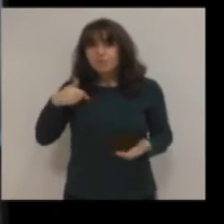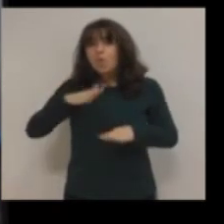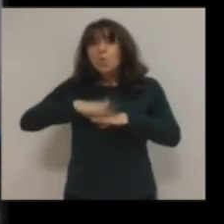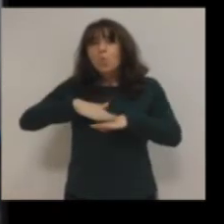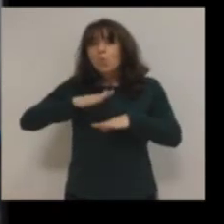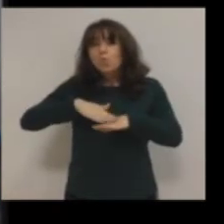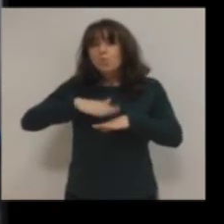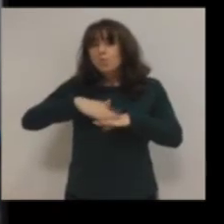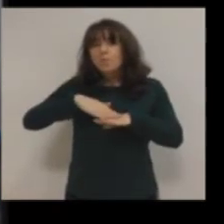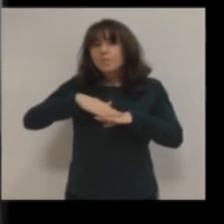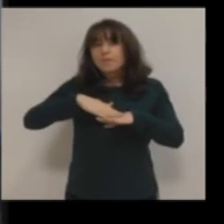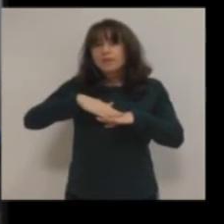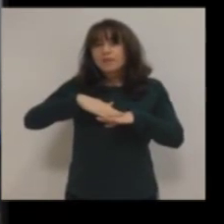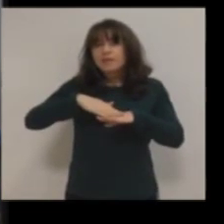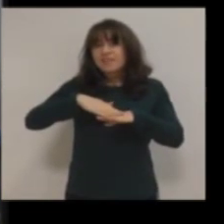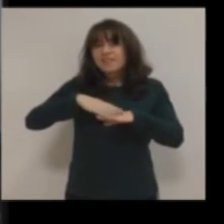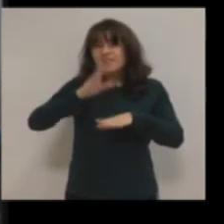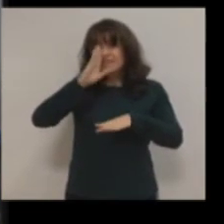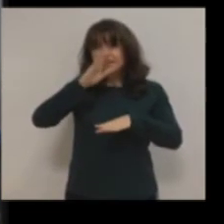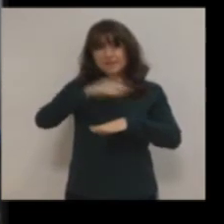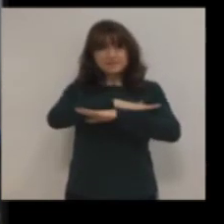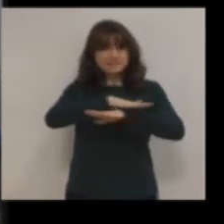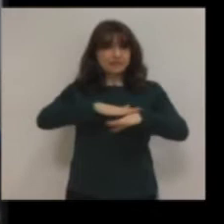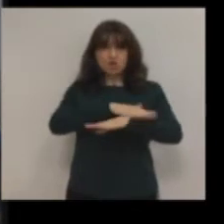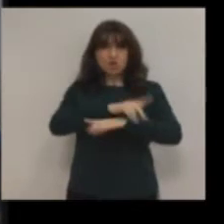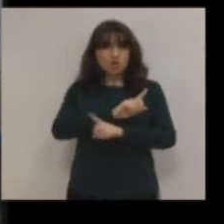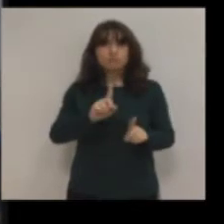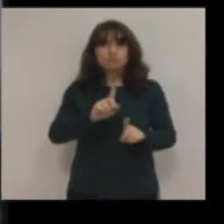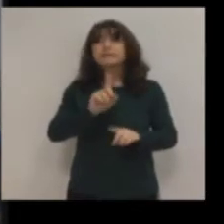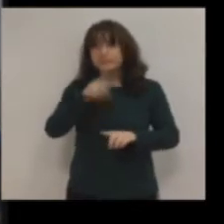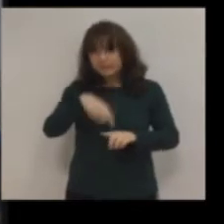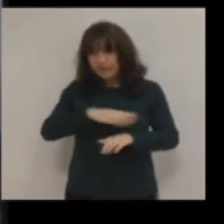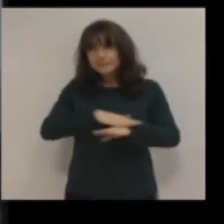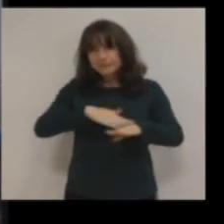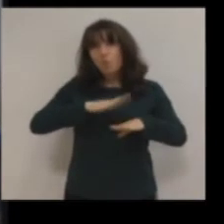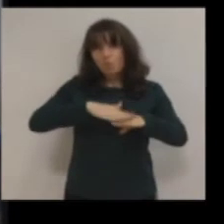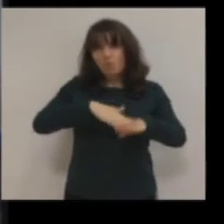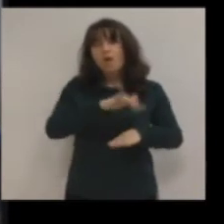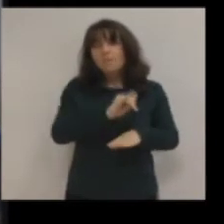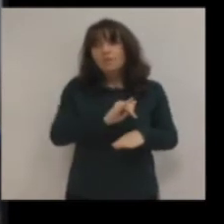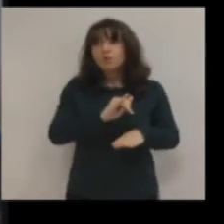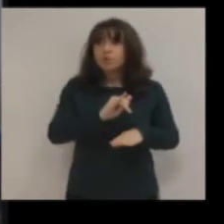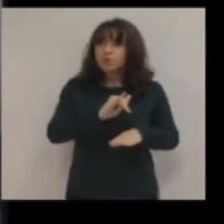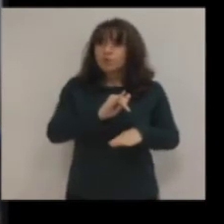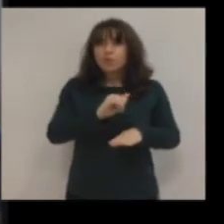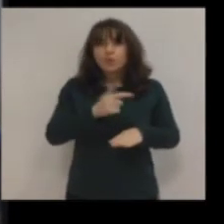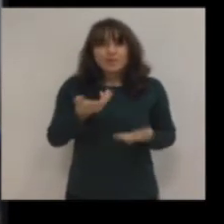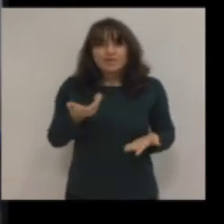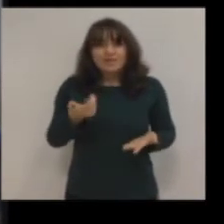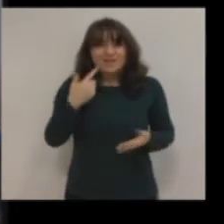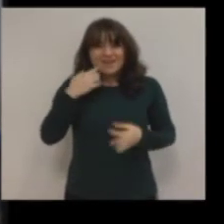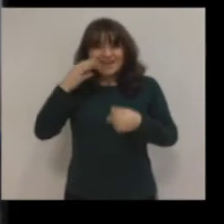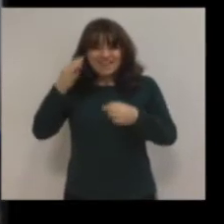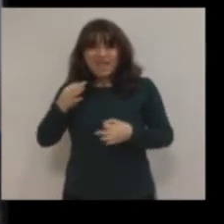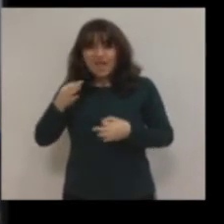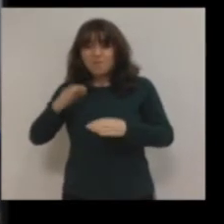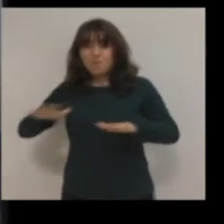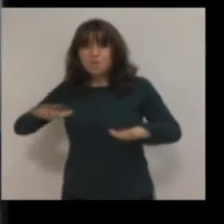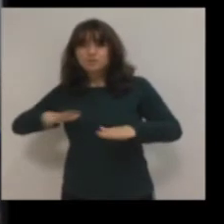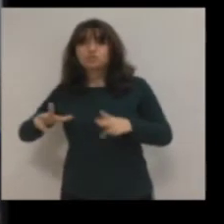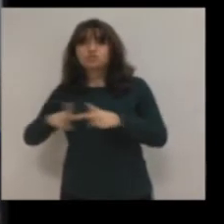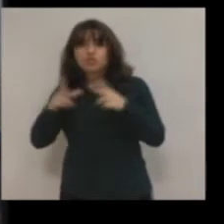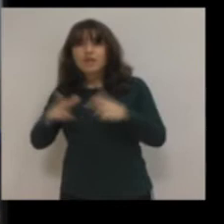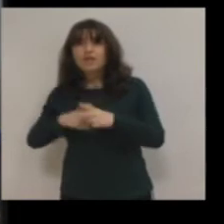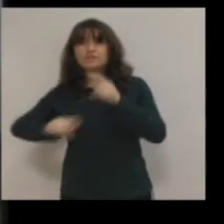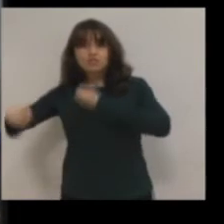culpa no es tan directamente de la administración, que también, pero no tanto, como de los propios movimientos sociales y